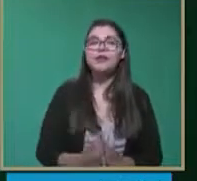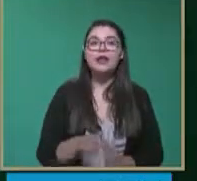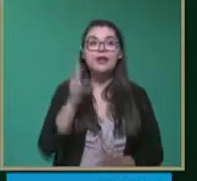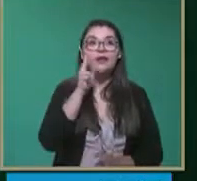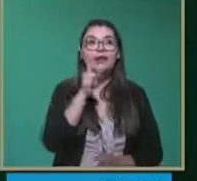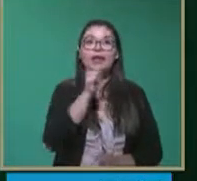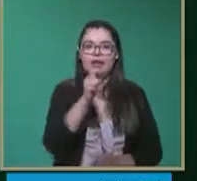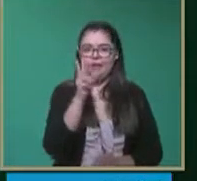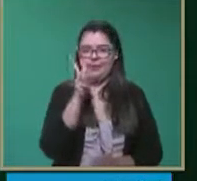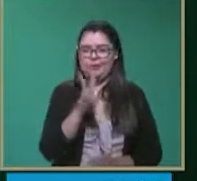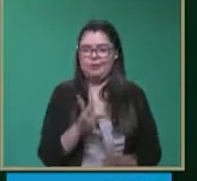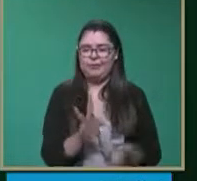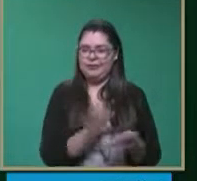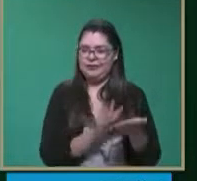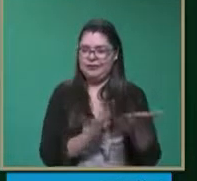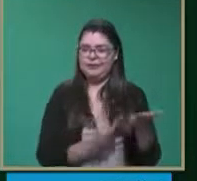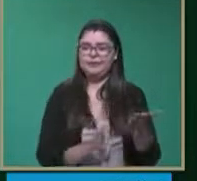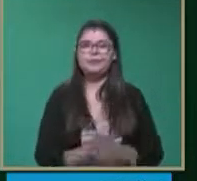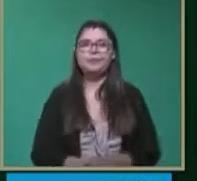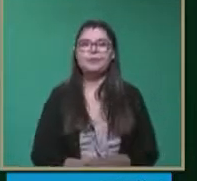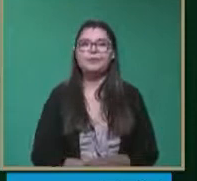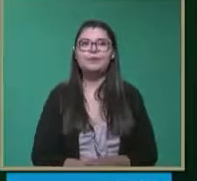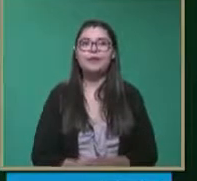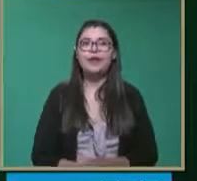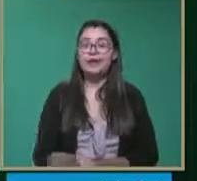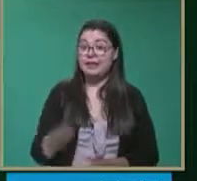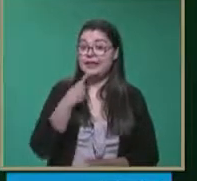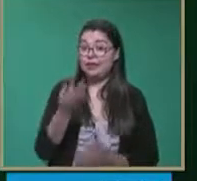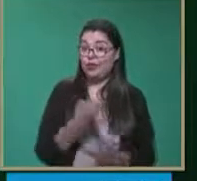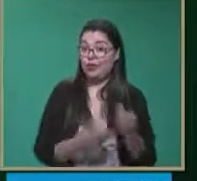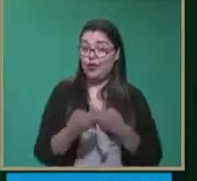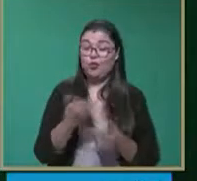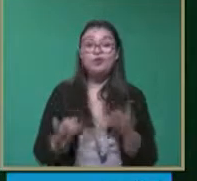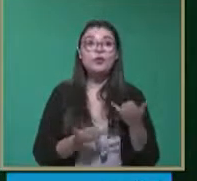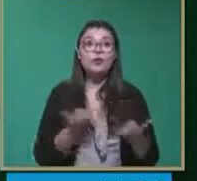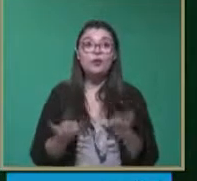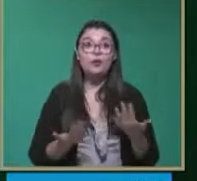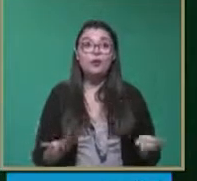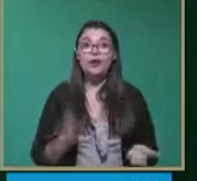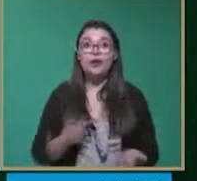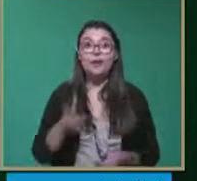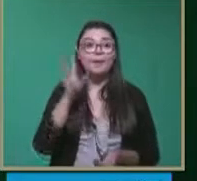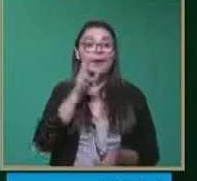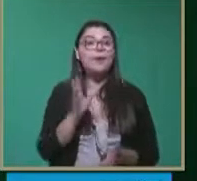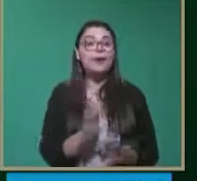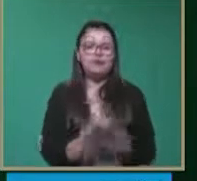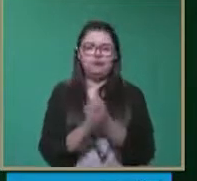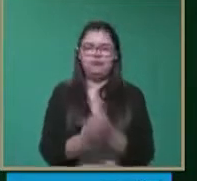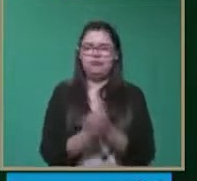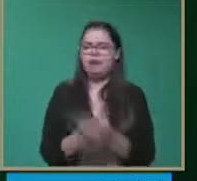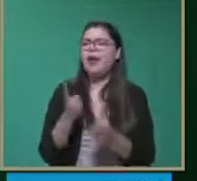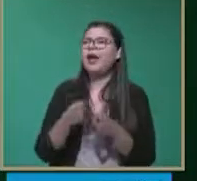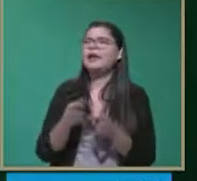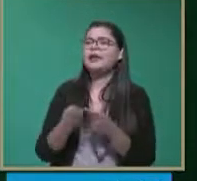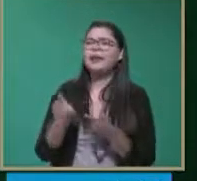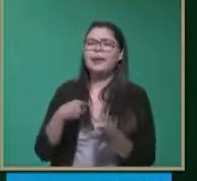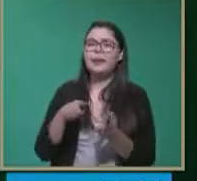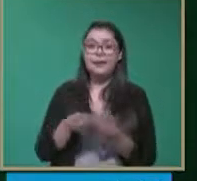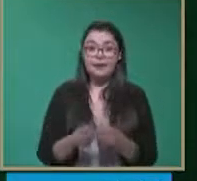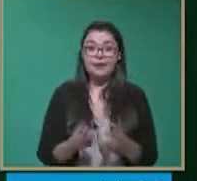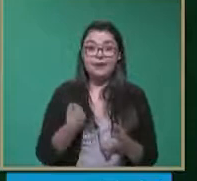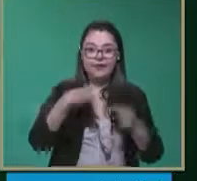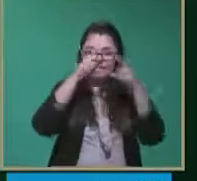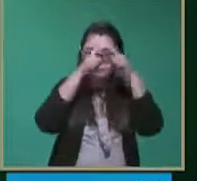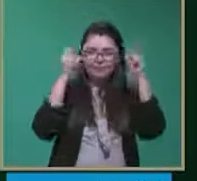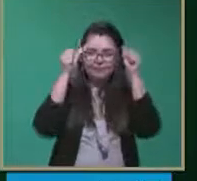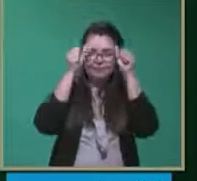las instrucciones. ¿Qué dice? Los participantes sortean para ver quién comienza. Este tendrá que taparse los ojos con